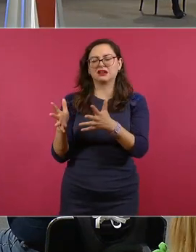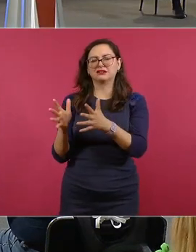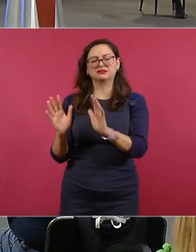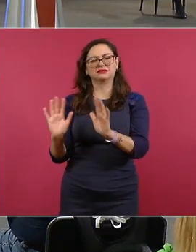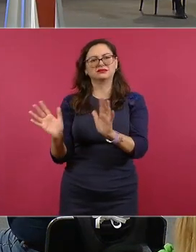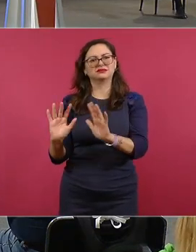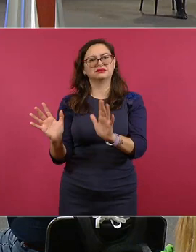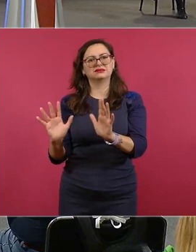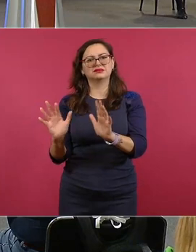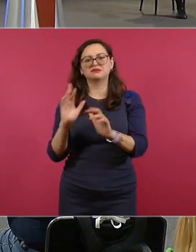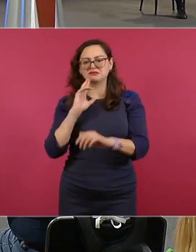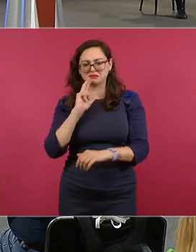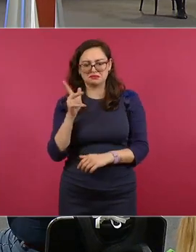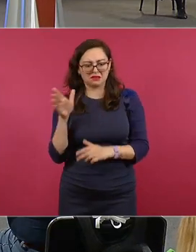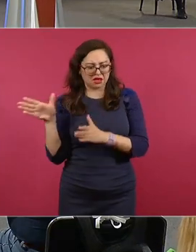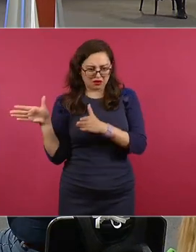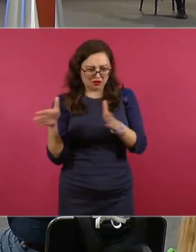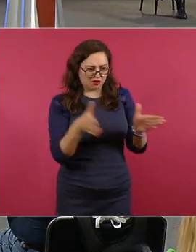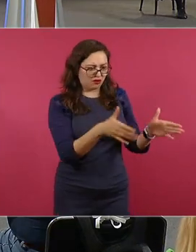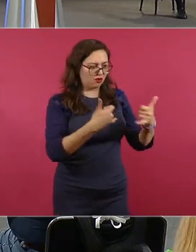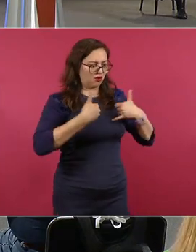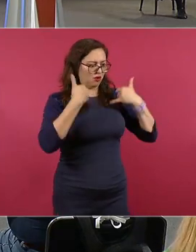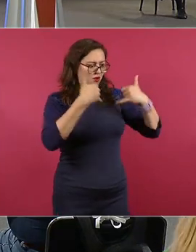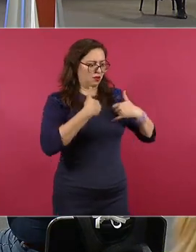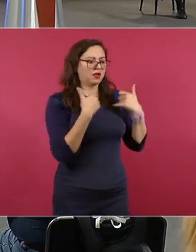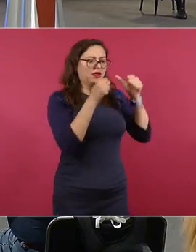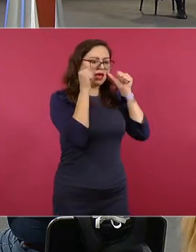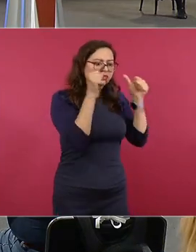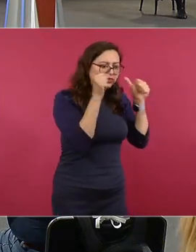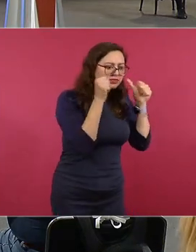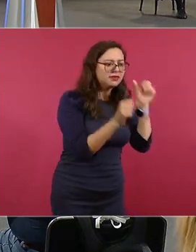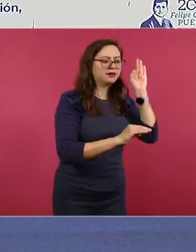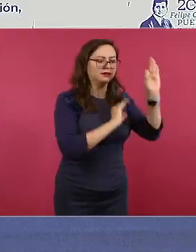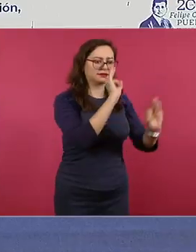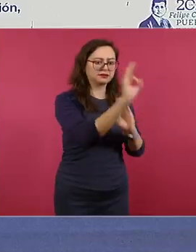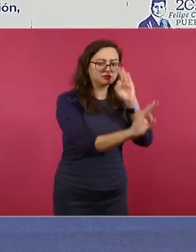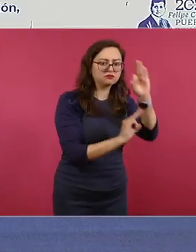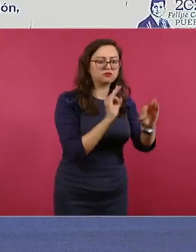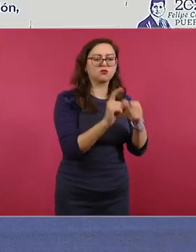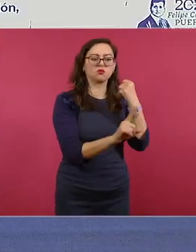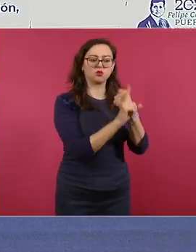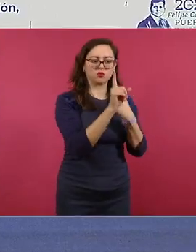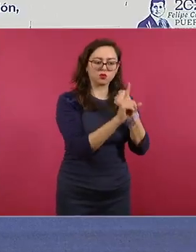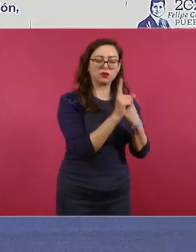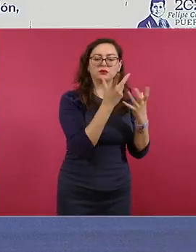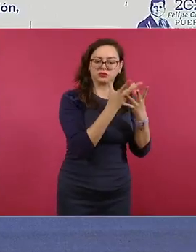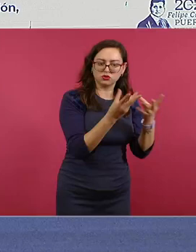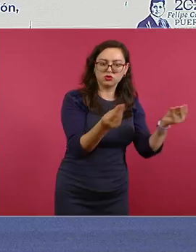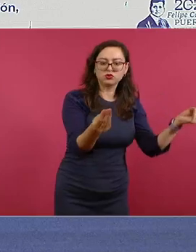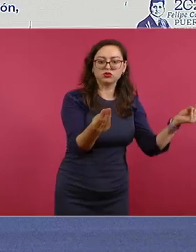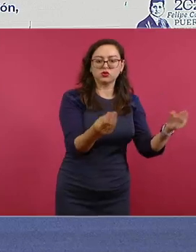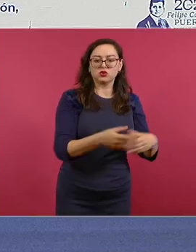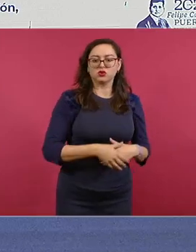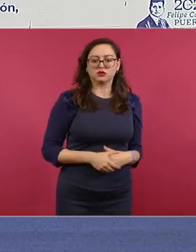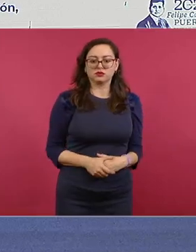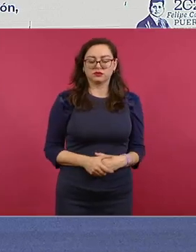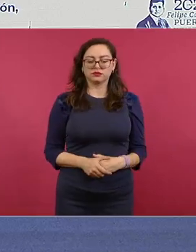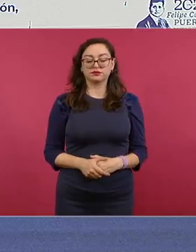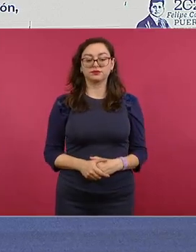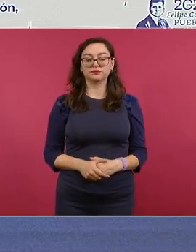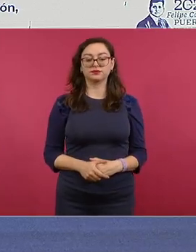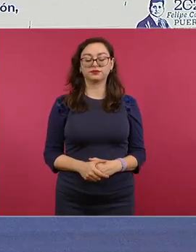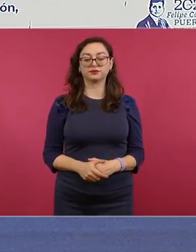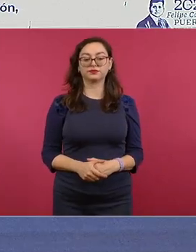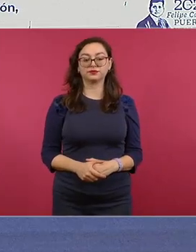jóvenes, atender las causas y resolver el problema del consumo